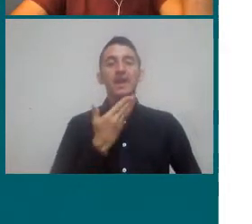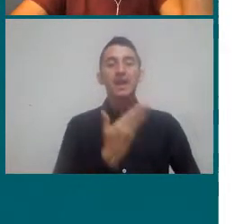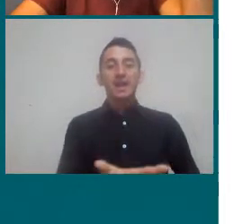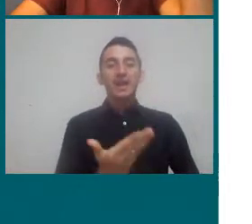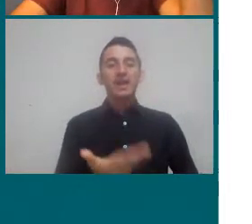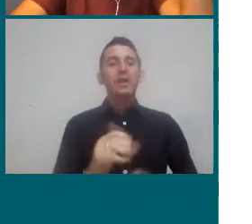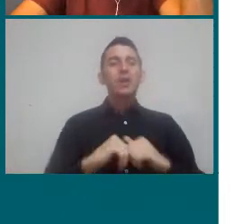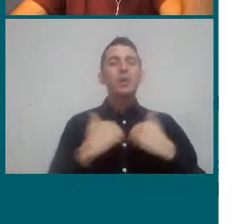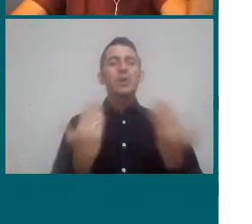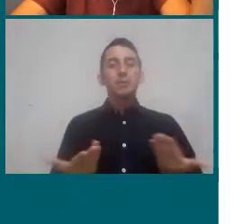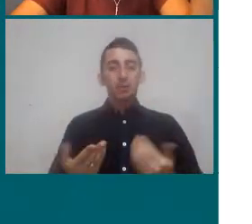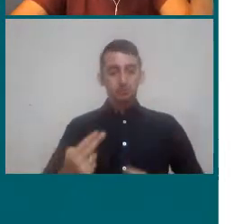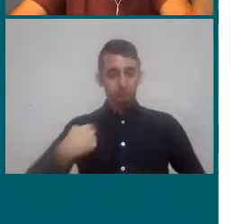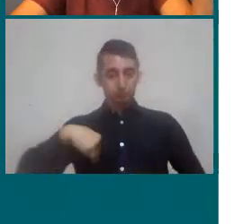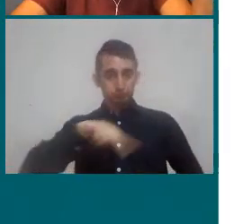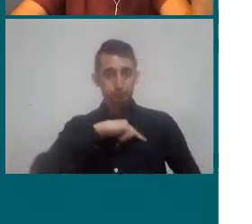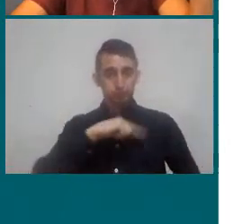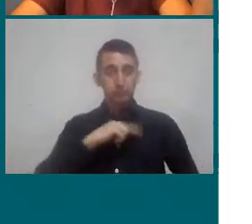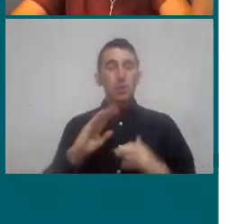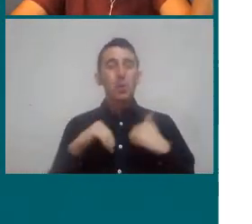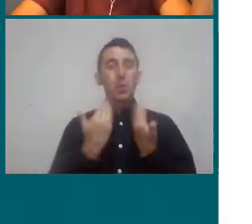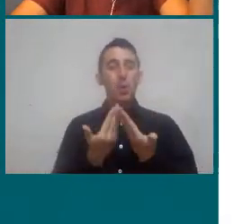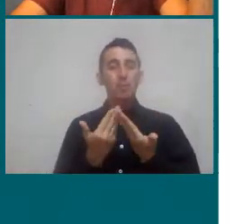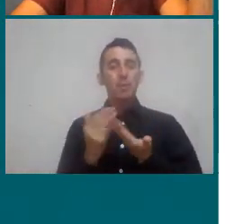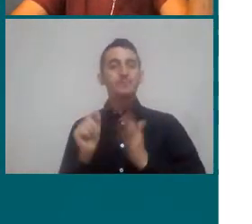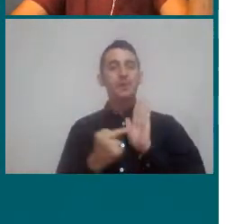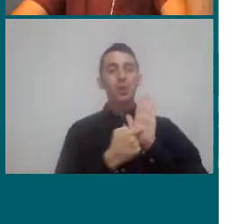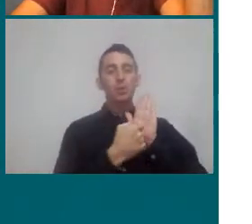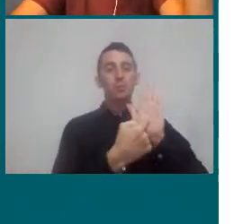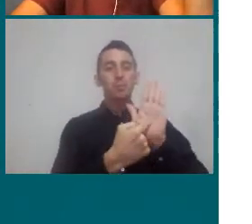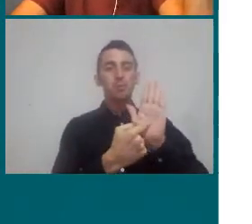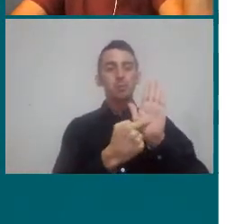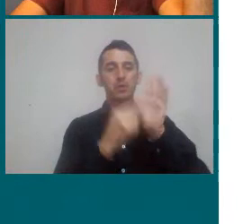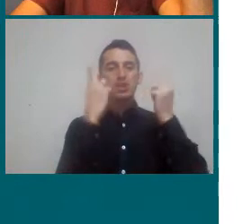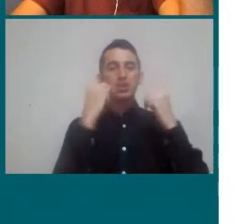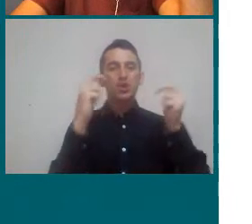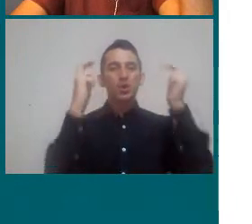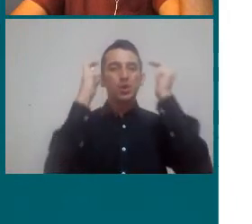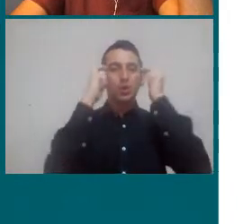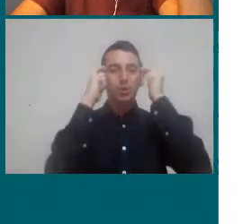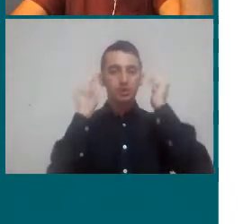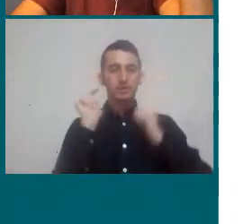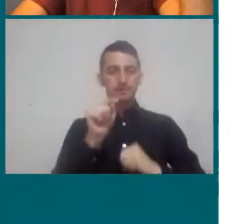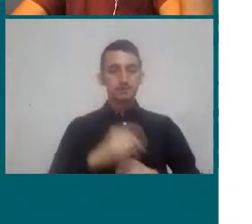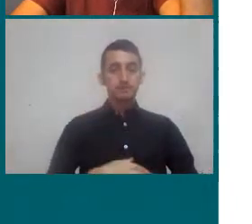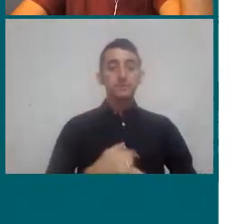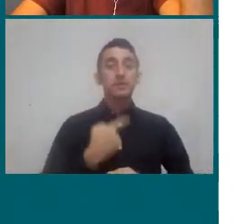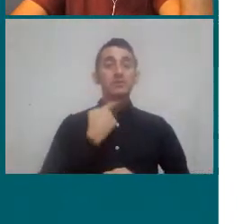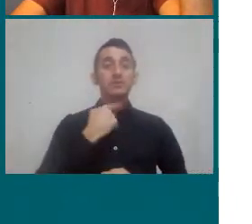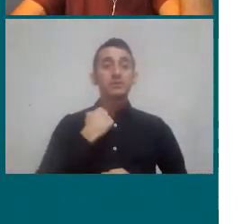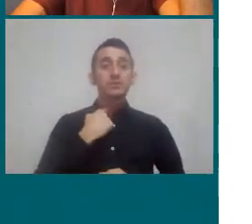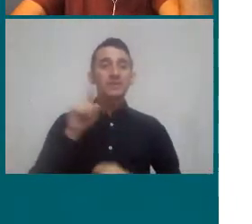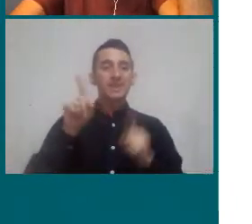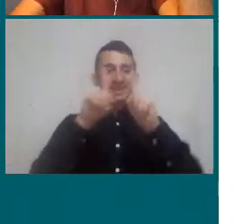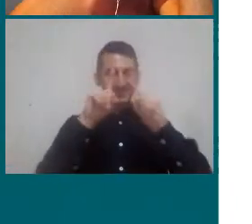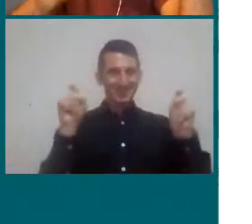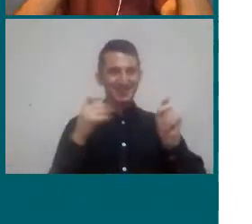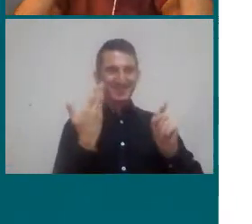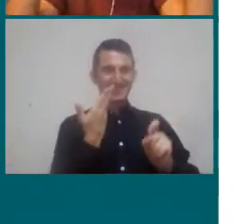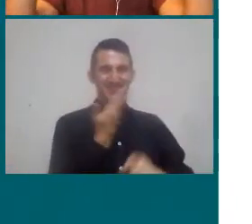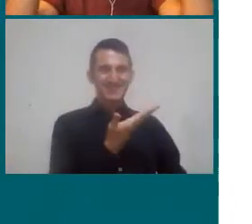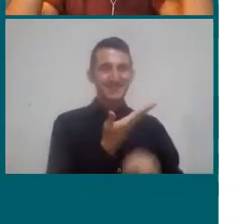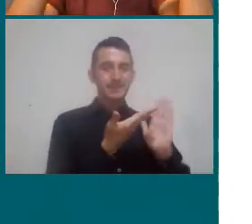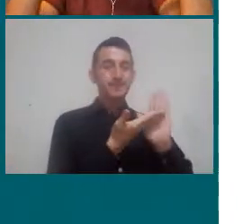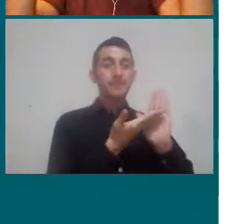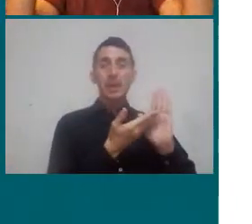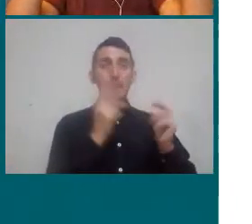siempre trabajamos a través de un modelo cognitivo. En este caso, nos encanta y promovemos este nivel de la taxonomía de Bloom. Para